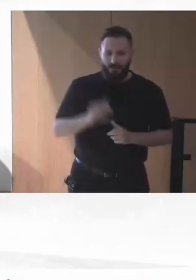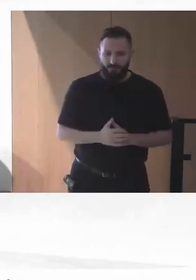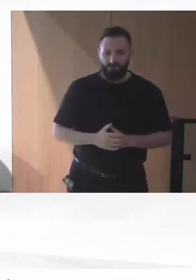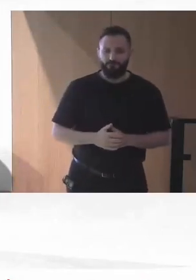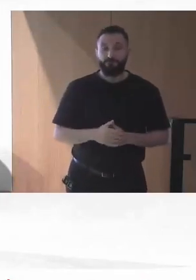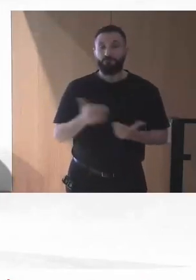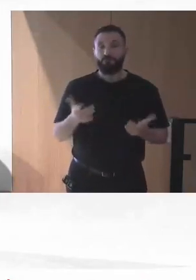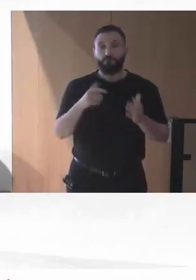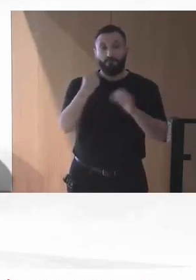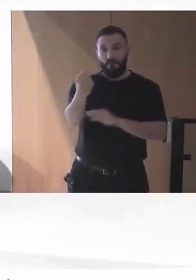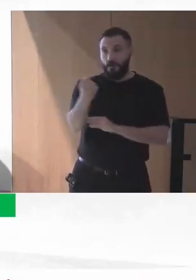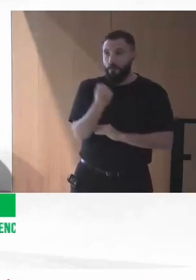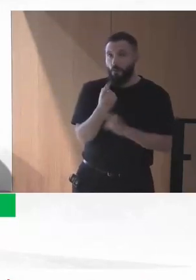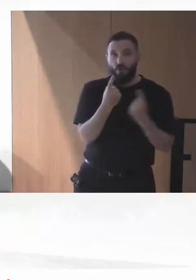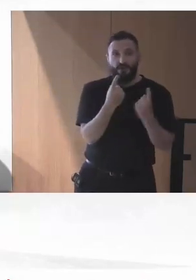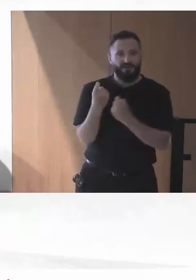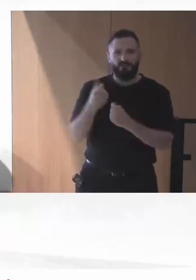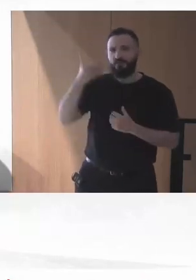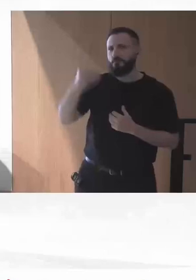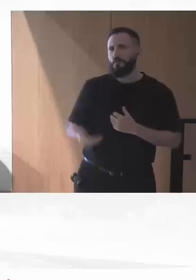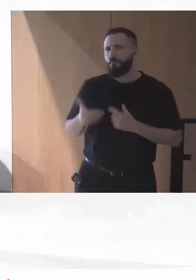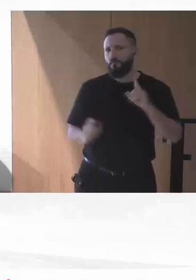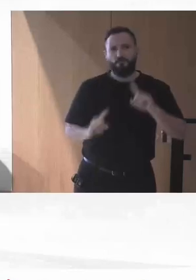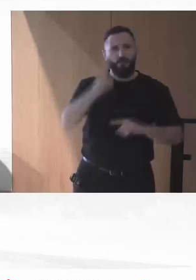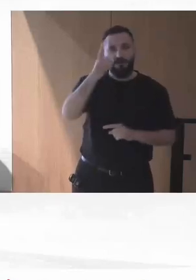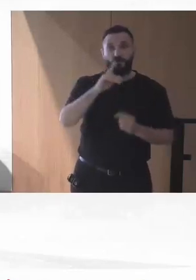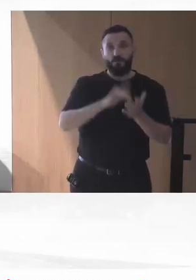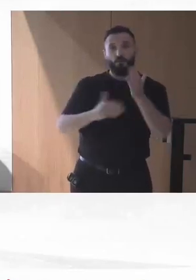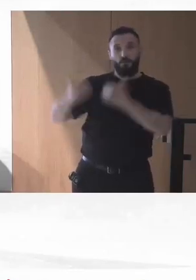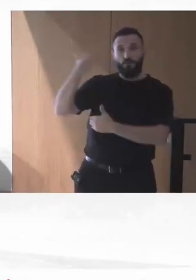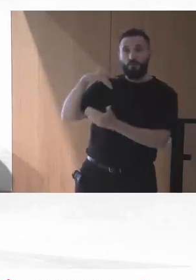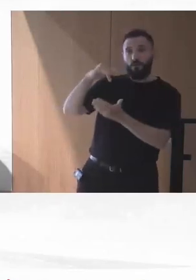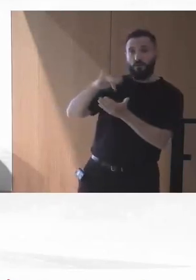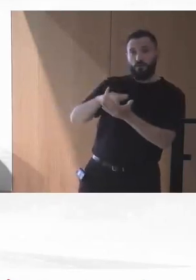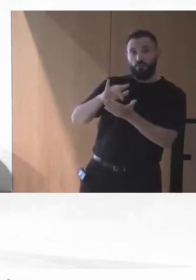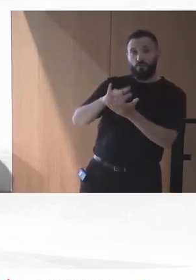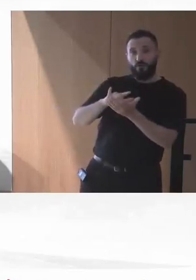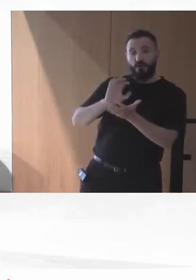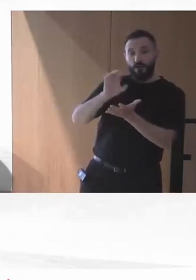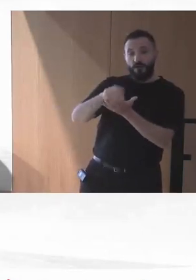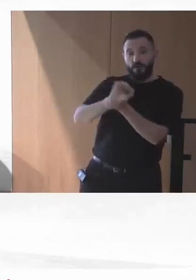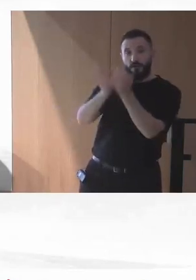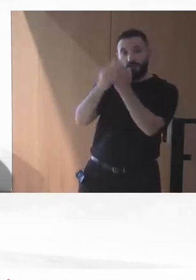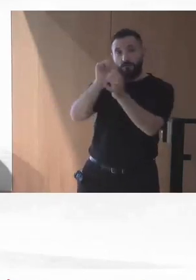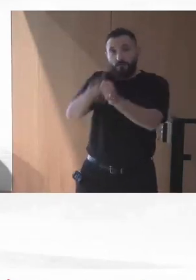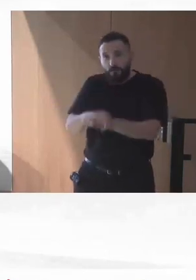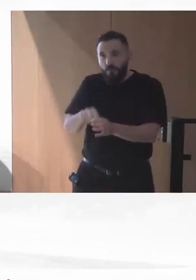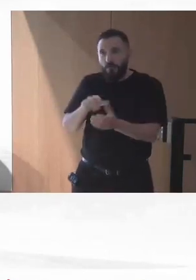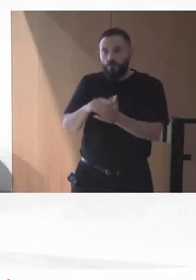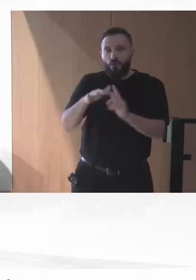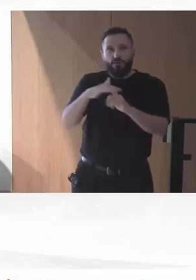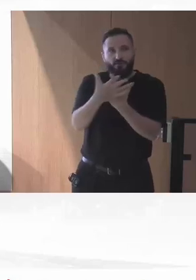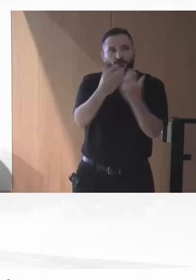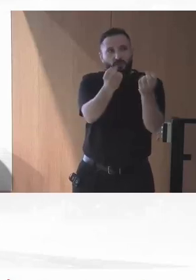Tener los apoyos necesarios es lo más importante. Cuando yo entré en el programa de recluso, pude comprender todo lo que había